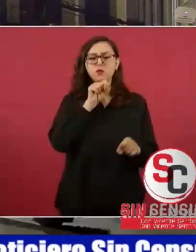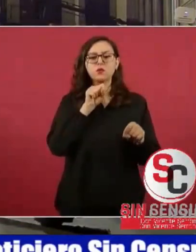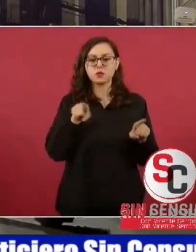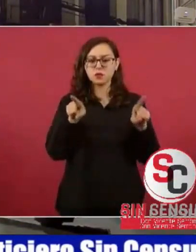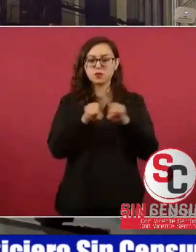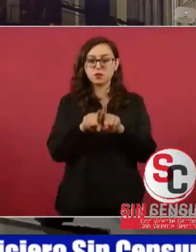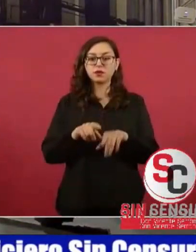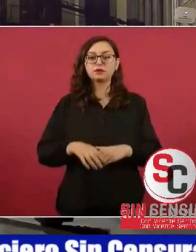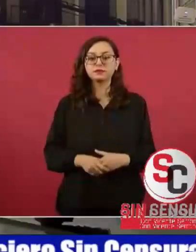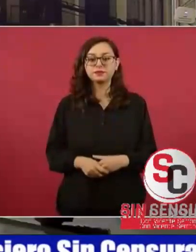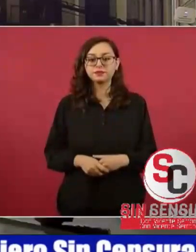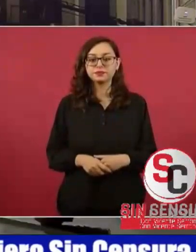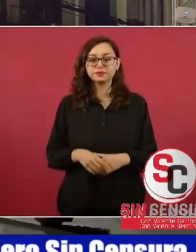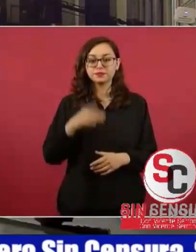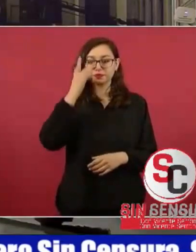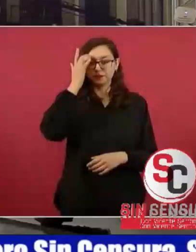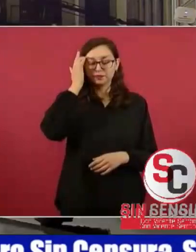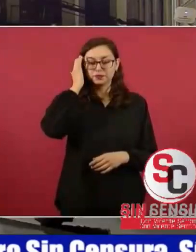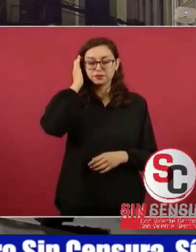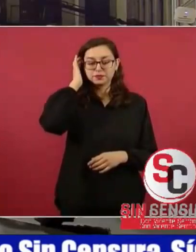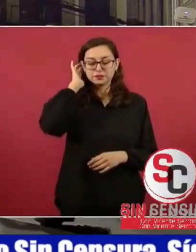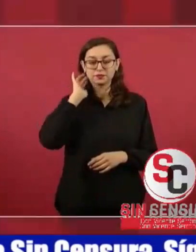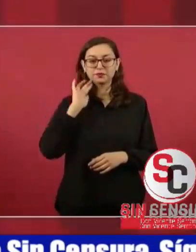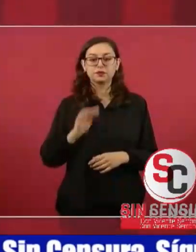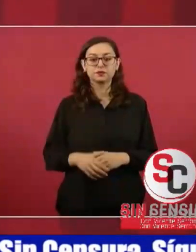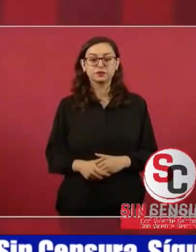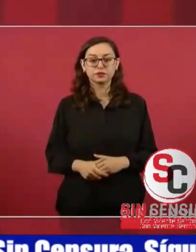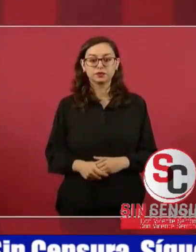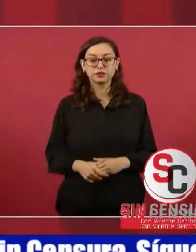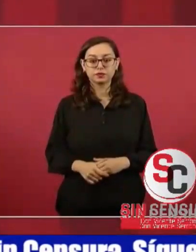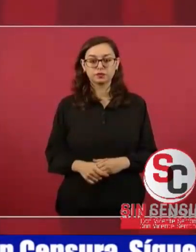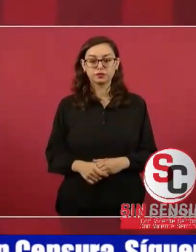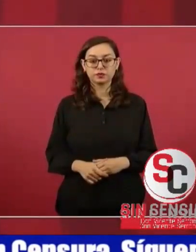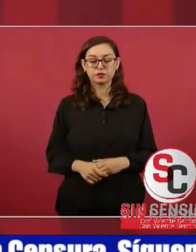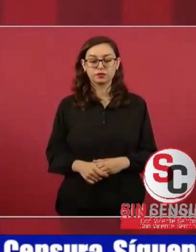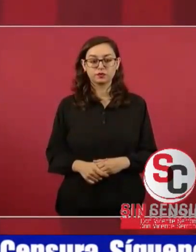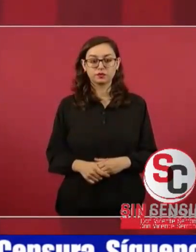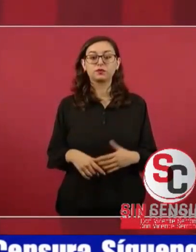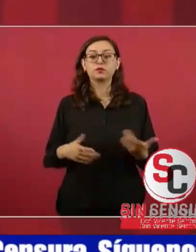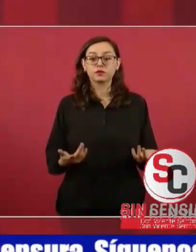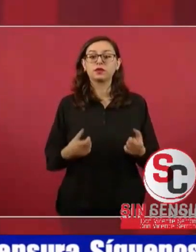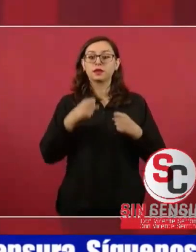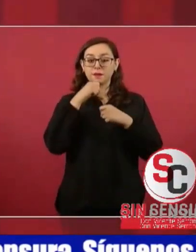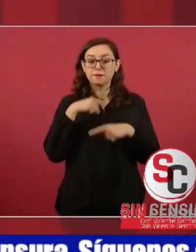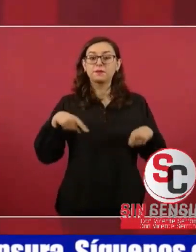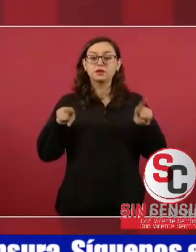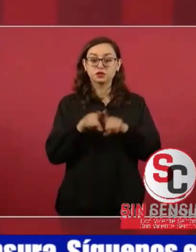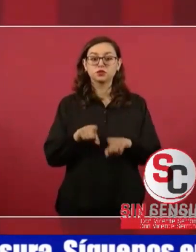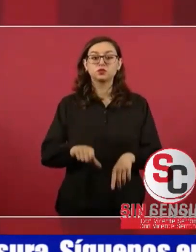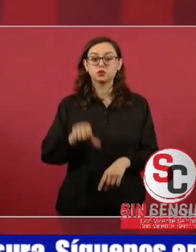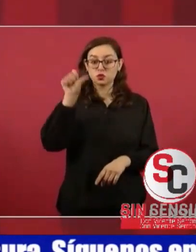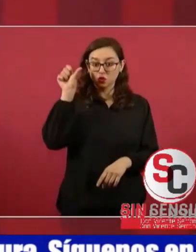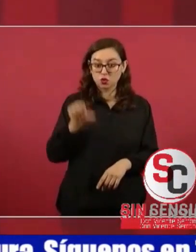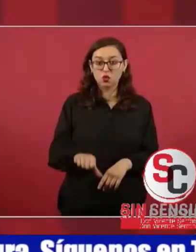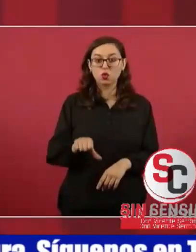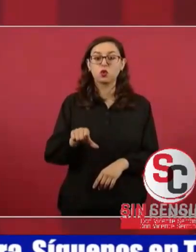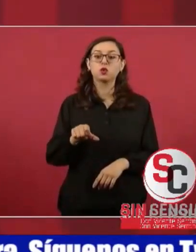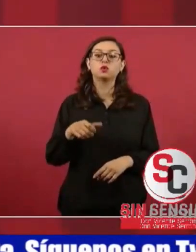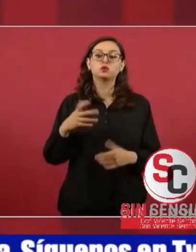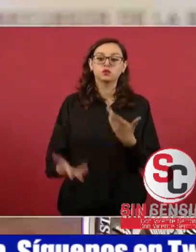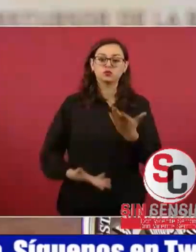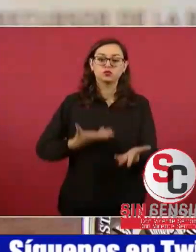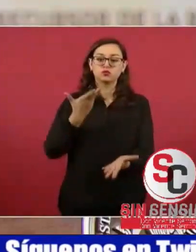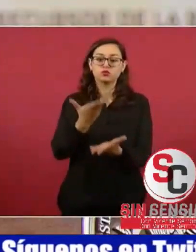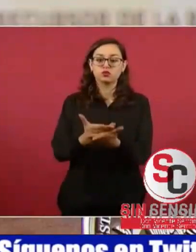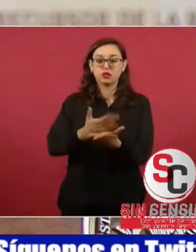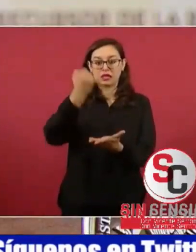como presidente a nivel internacional, que no sabía de política internacional, que iba a quedar en ridículo, que incluso pues iba a fracasar porque no